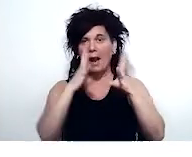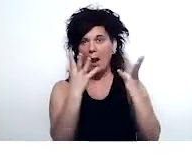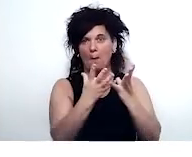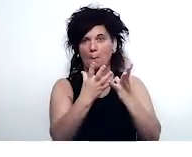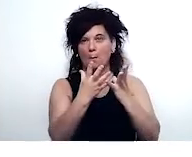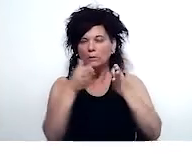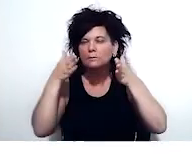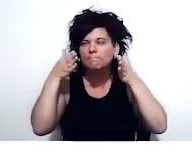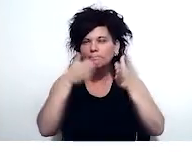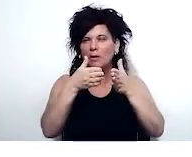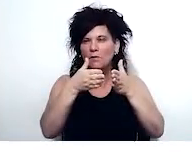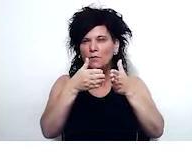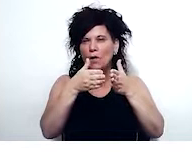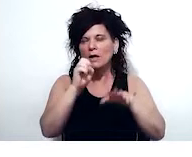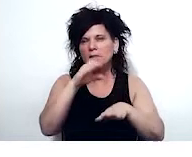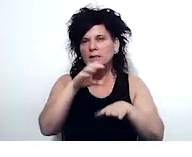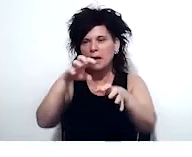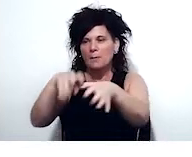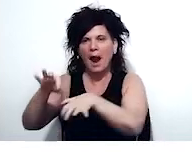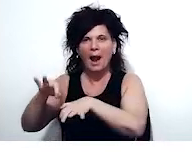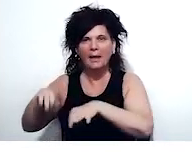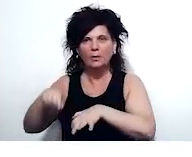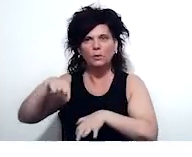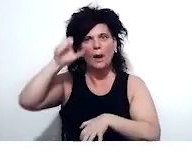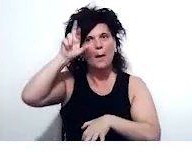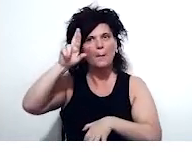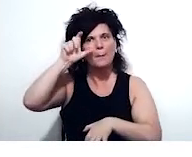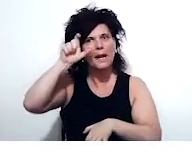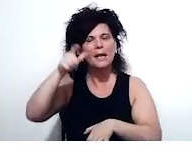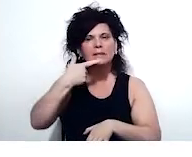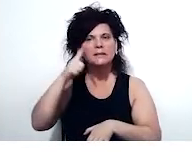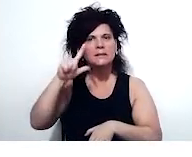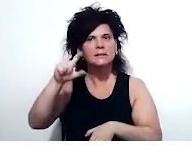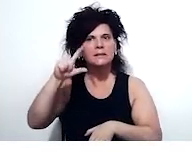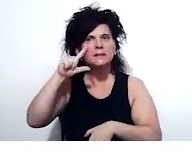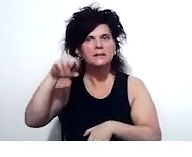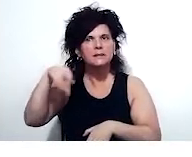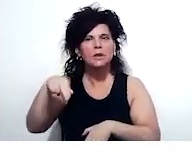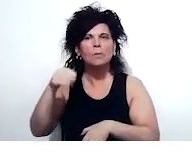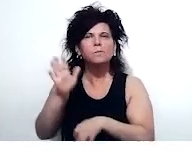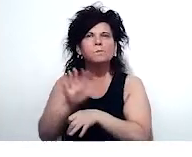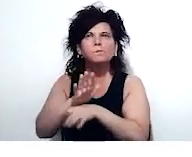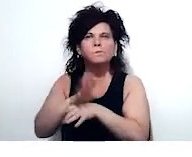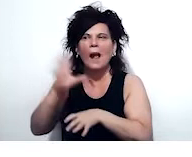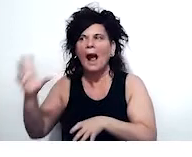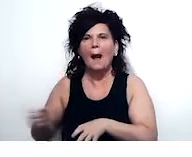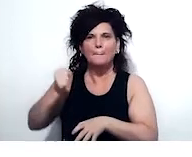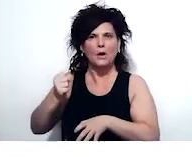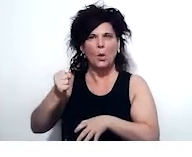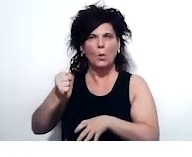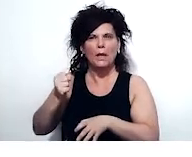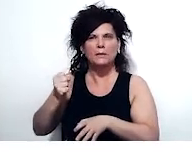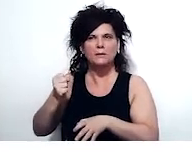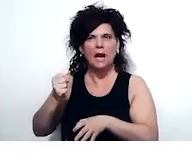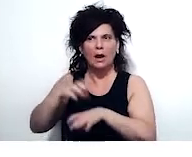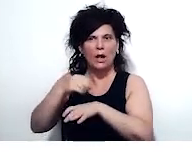ahora se está enfocando en lo que se llama agricultura de precisión, o sea, la agricultura aprovechando al máximo lo que nos